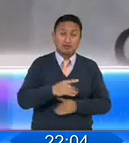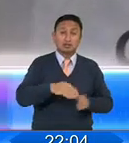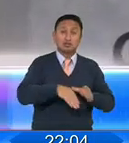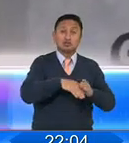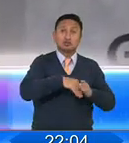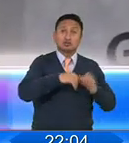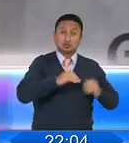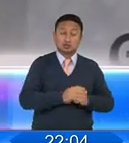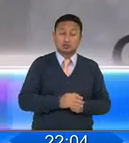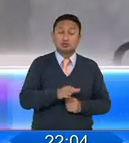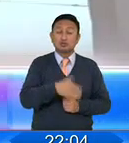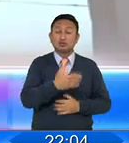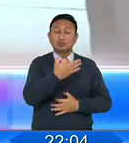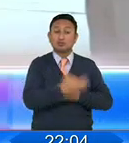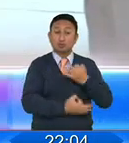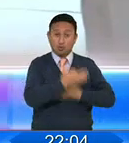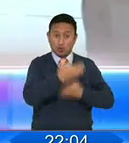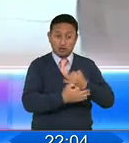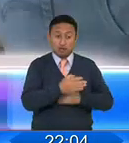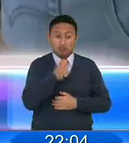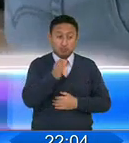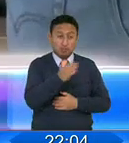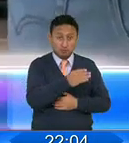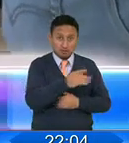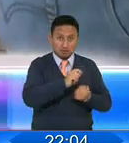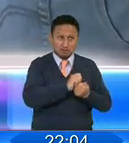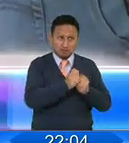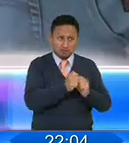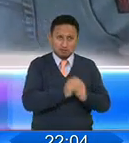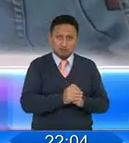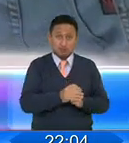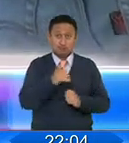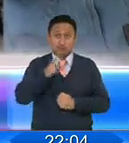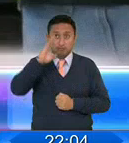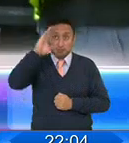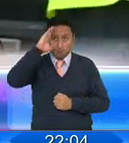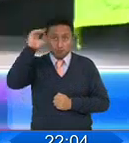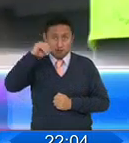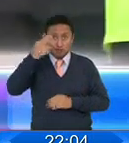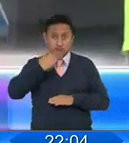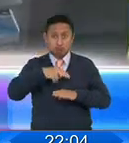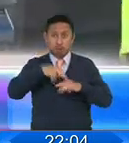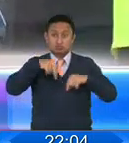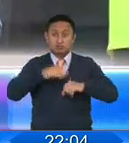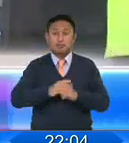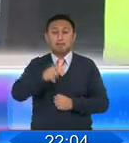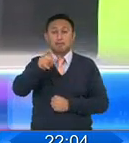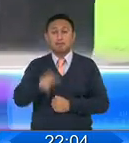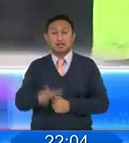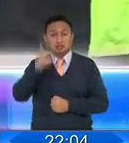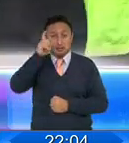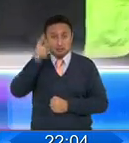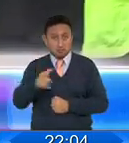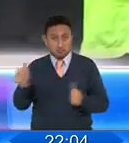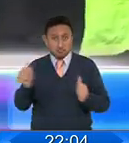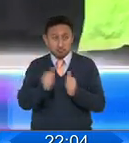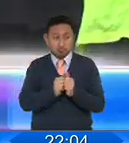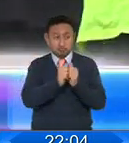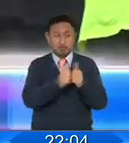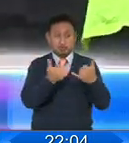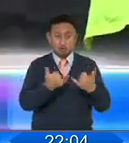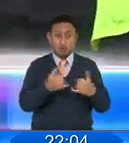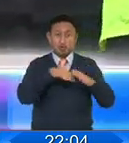sorteos donde recaen los procesos judiciales. De ahí que tanto agentes de la Policía Nacional como personal de la Fiscalía intervinieron